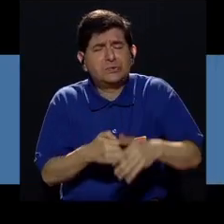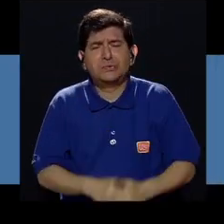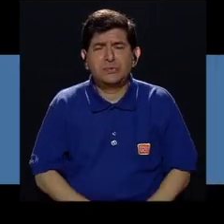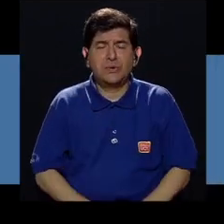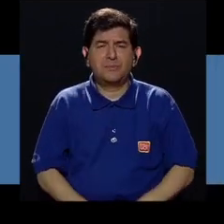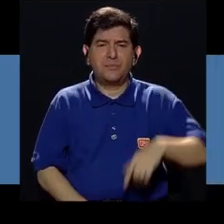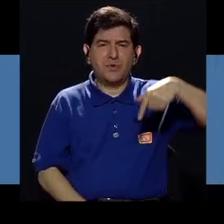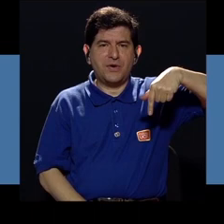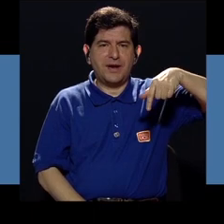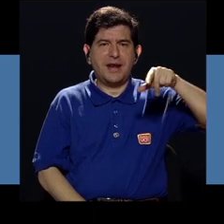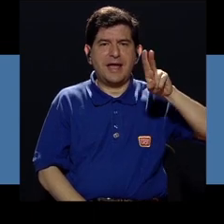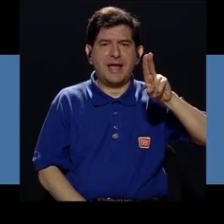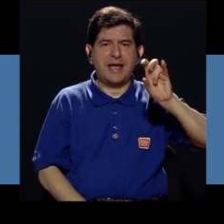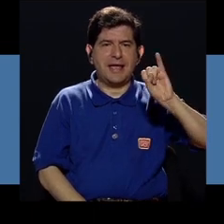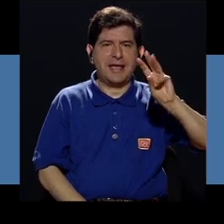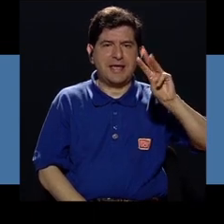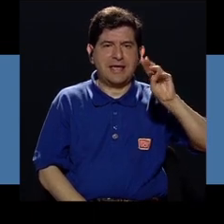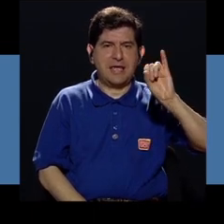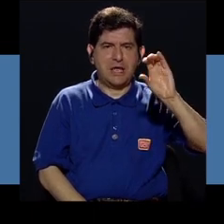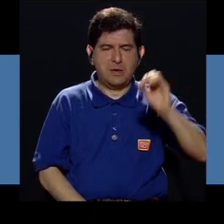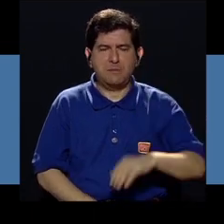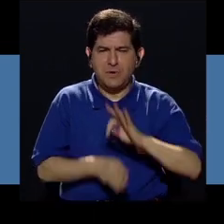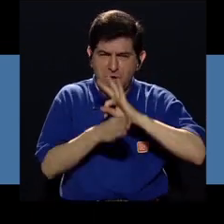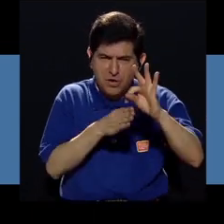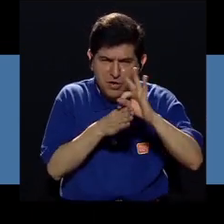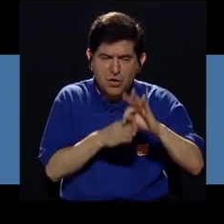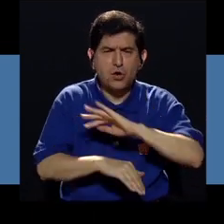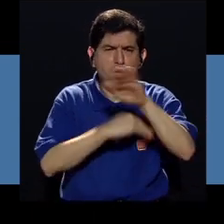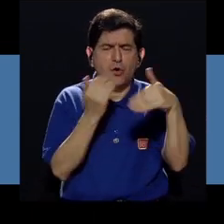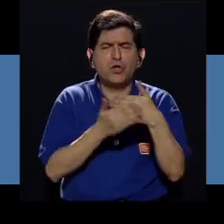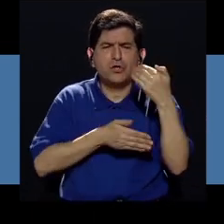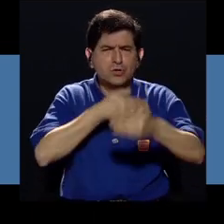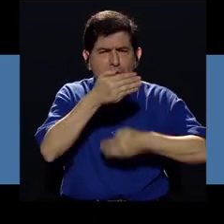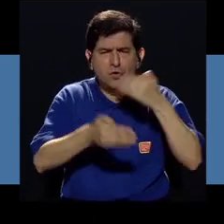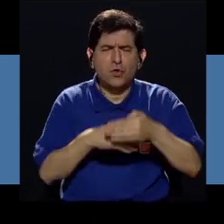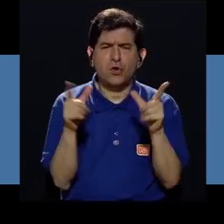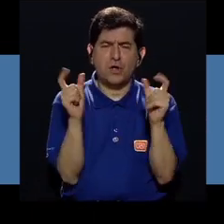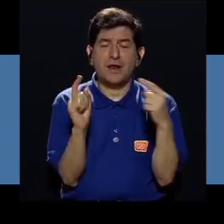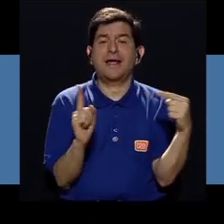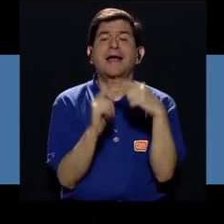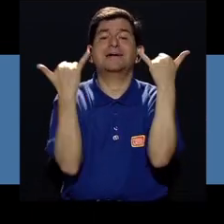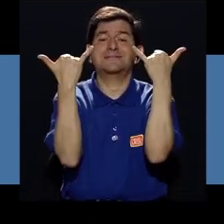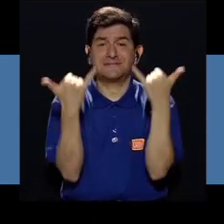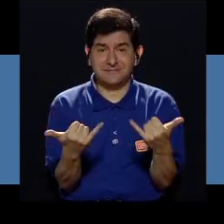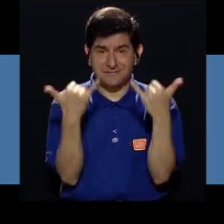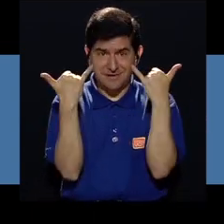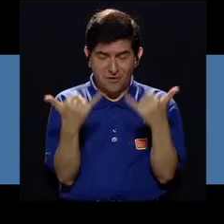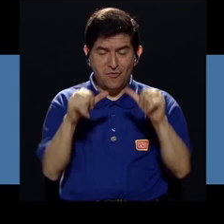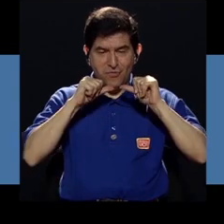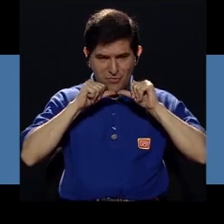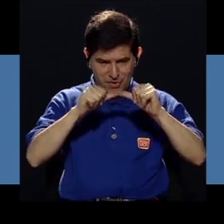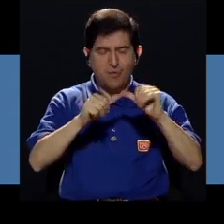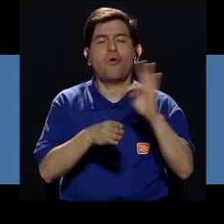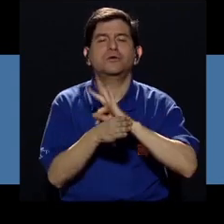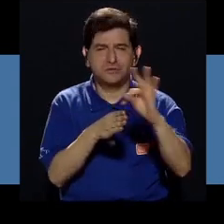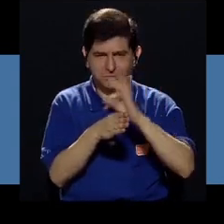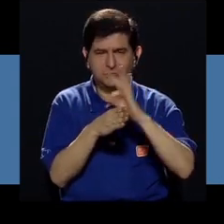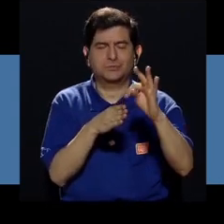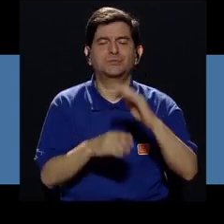llevar la quimioterapia y todo todos los tratamientos oncológicos que hasta la fecha sigo en